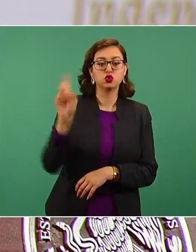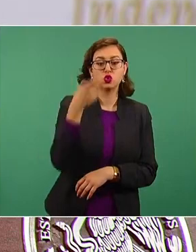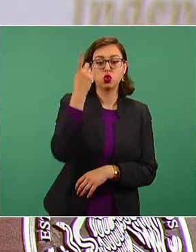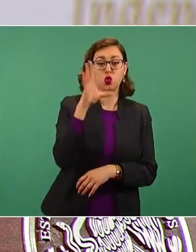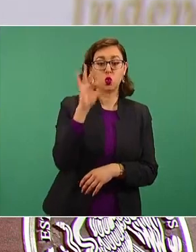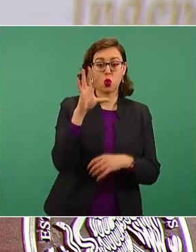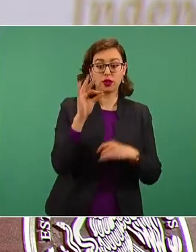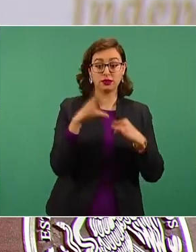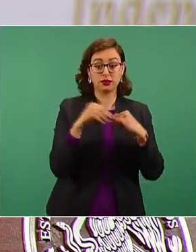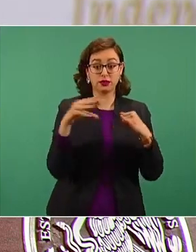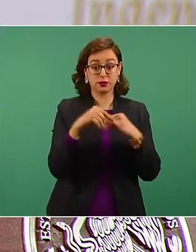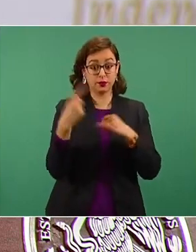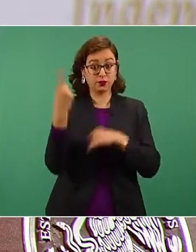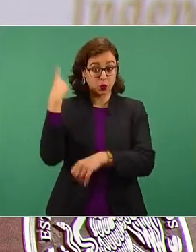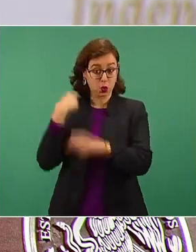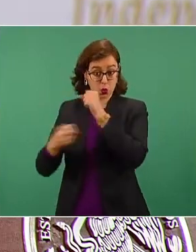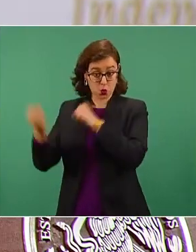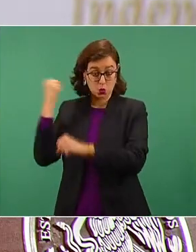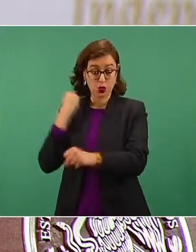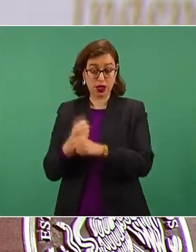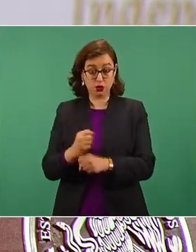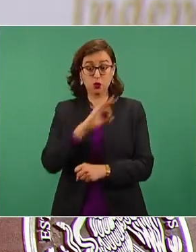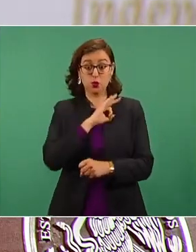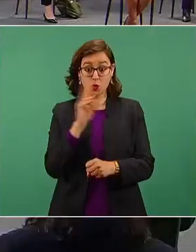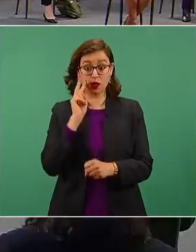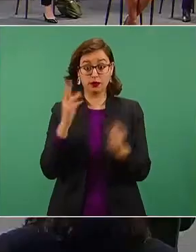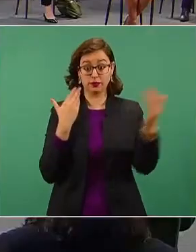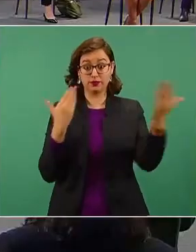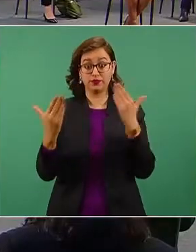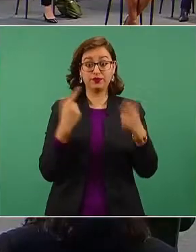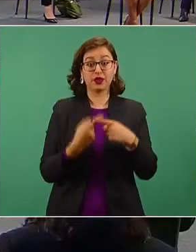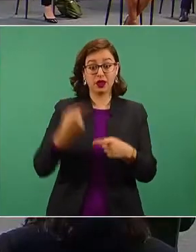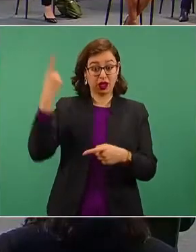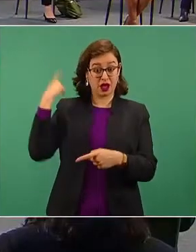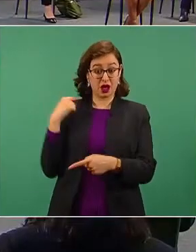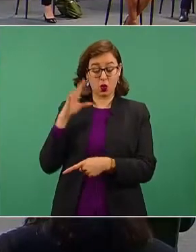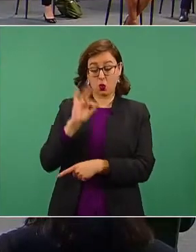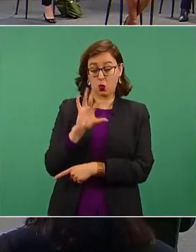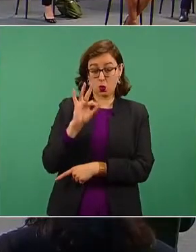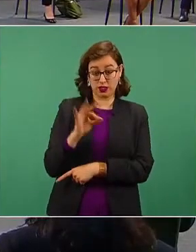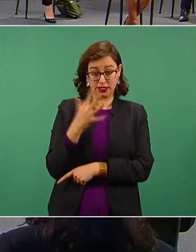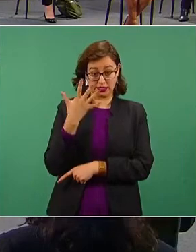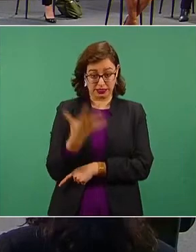$62.40. Hace un año, lo pueden ver ahí en la tabla, era de